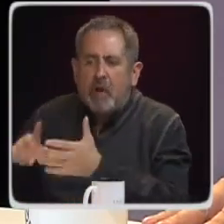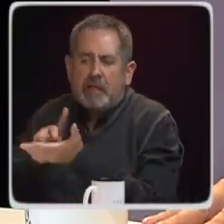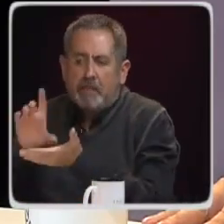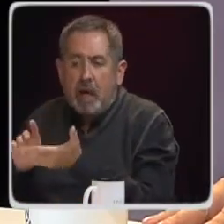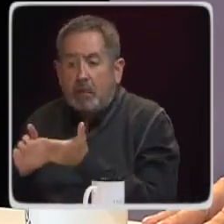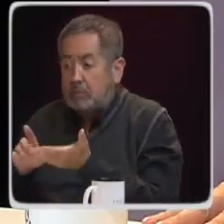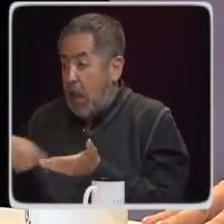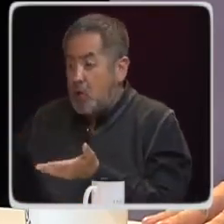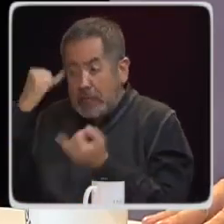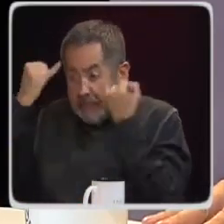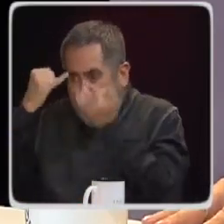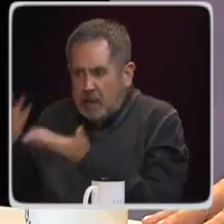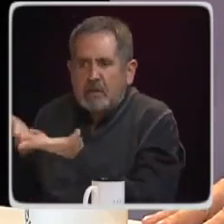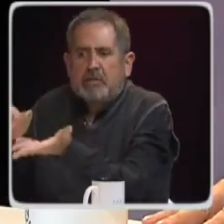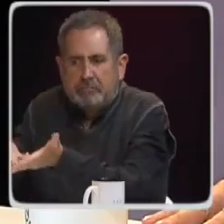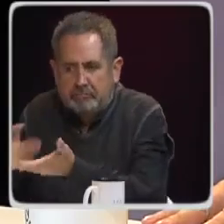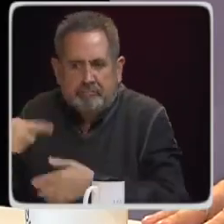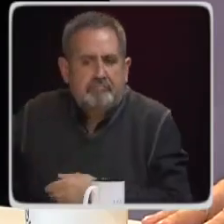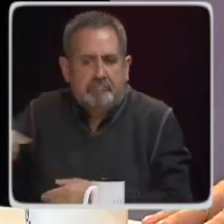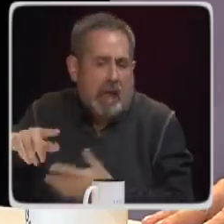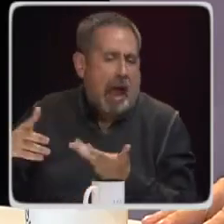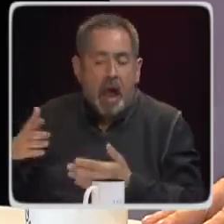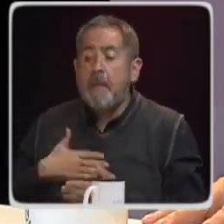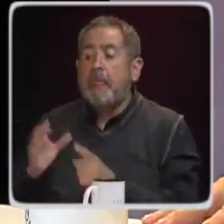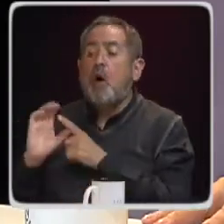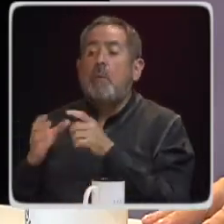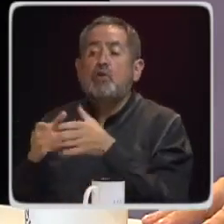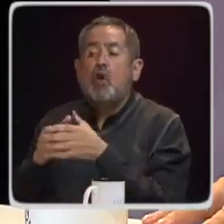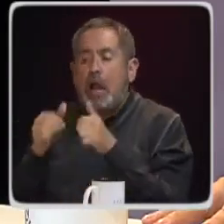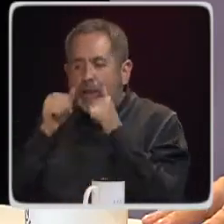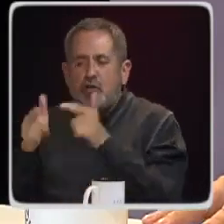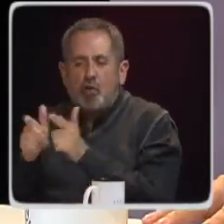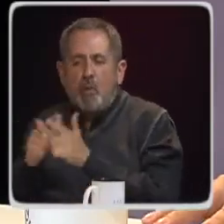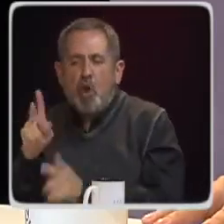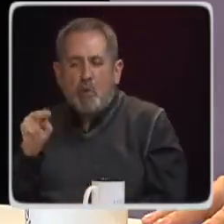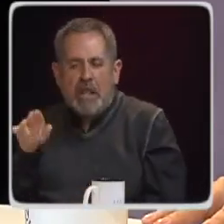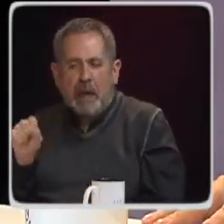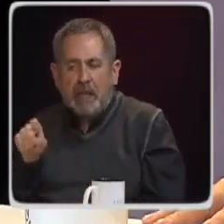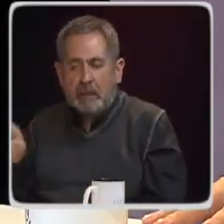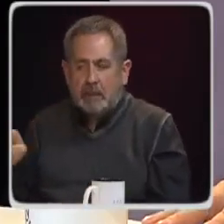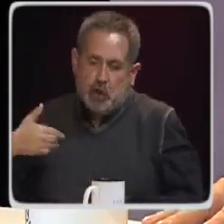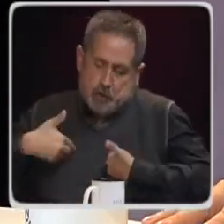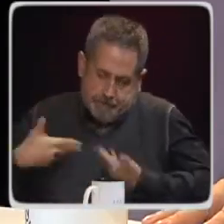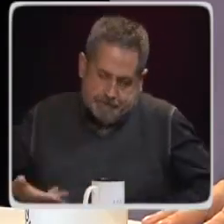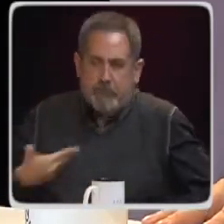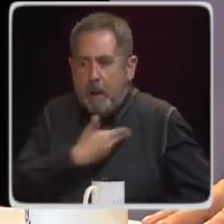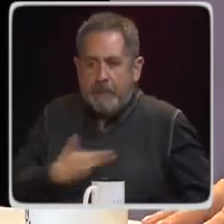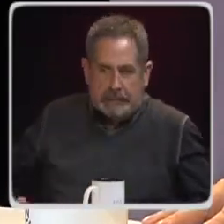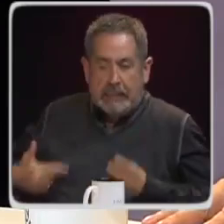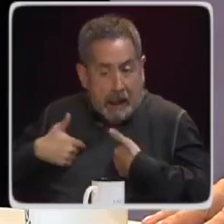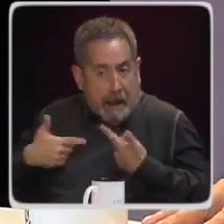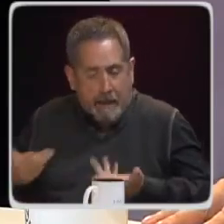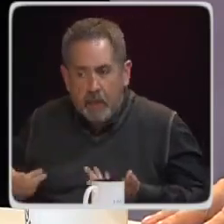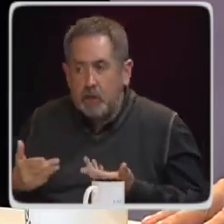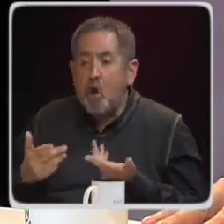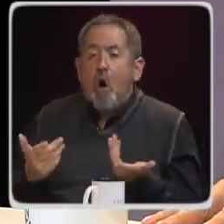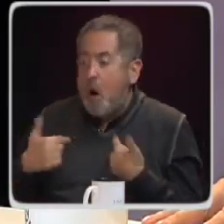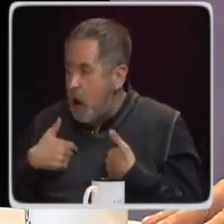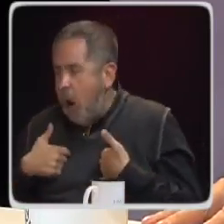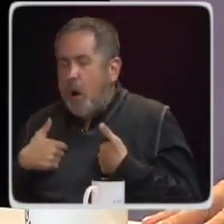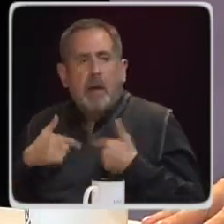decidido hacer para que se sigan abriendo las puertas de la inclusión y que la Comisión de Atención a Grupos Vulnerables pues esté al centro